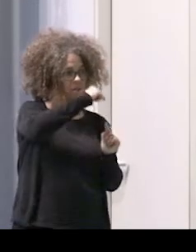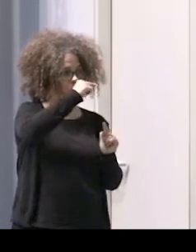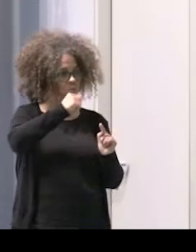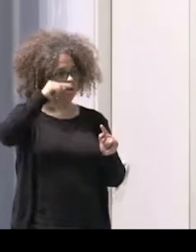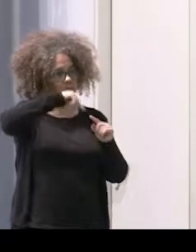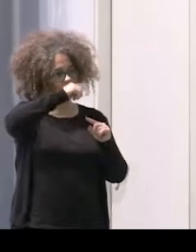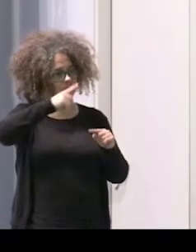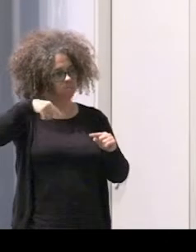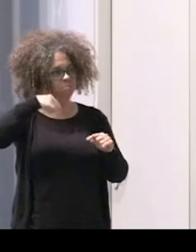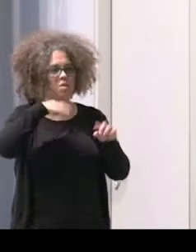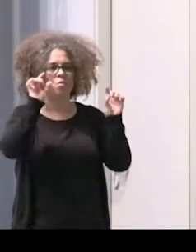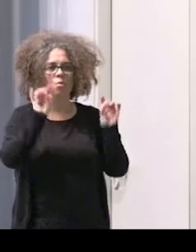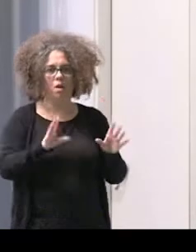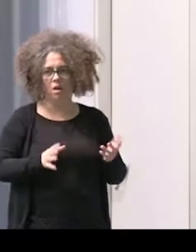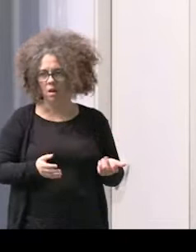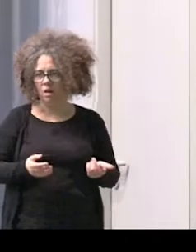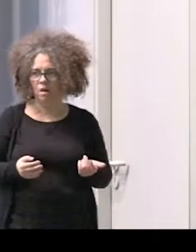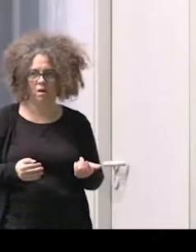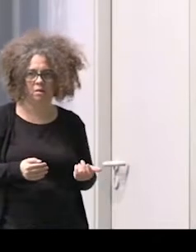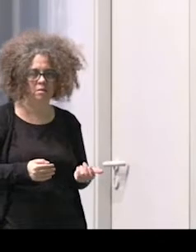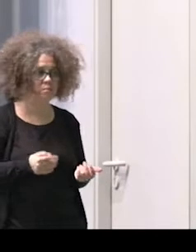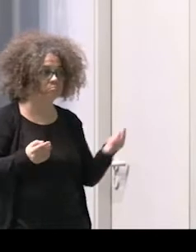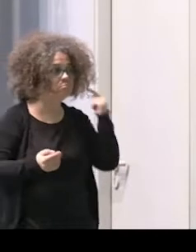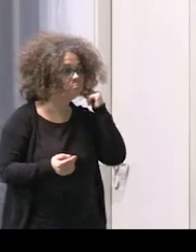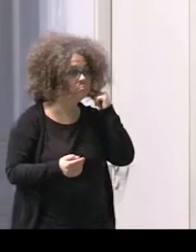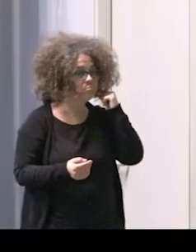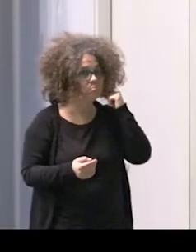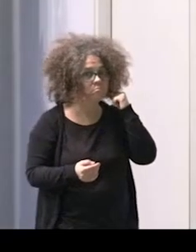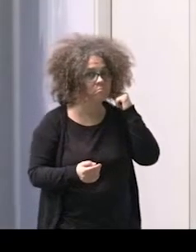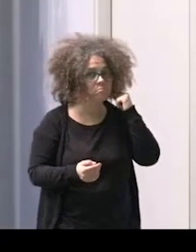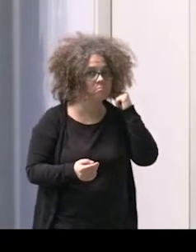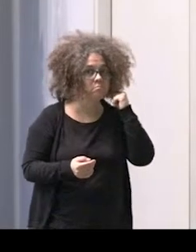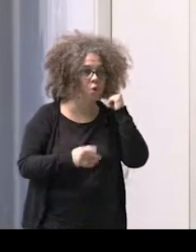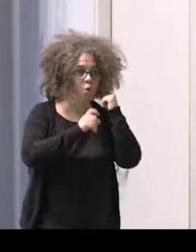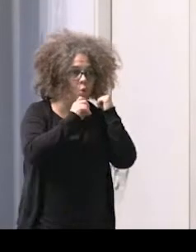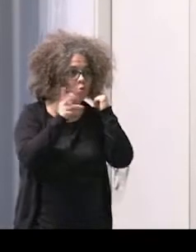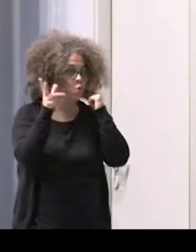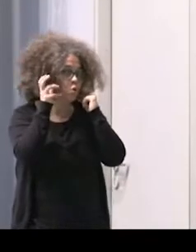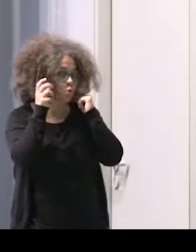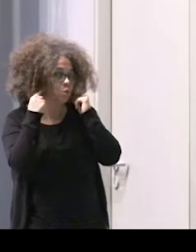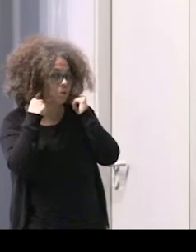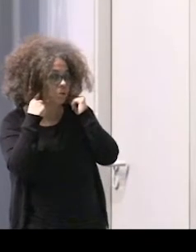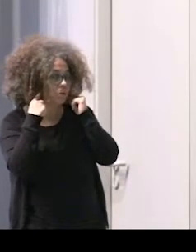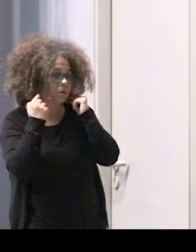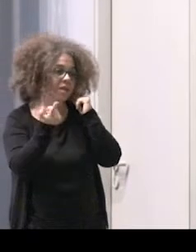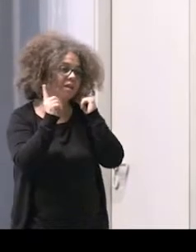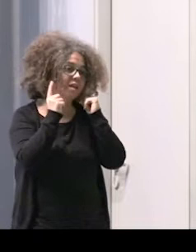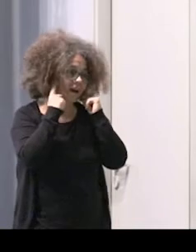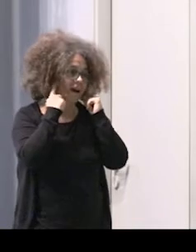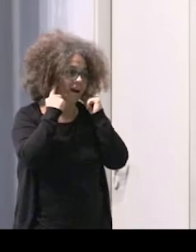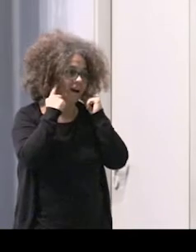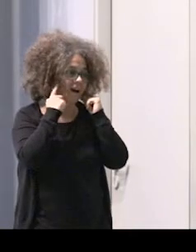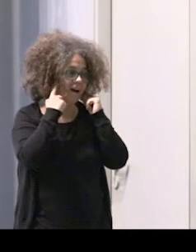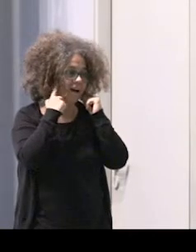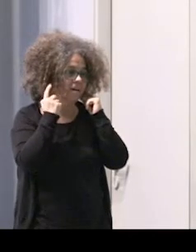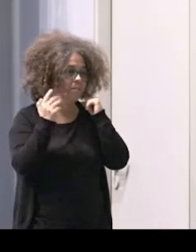Es decir, igual que en un oído sano, un sonido que entra por un oído está cambiando el movimiento del órgano de Corti en el oído contrario,